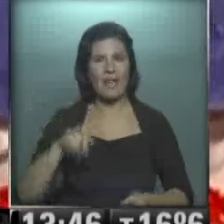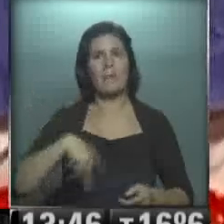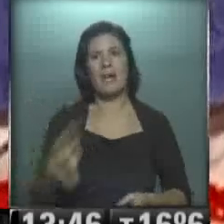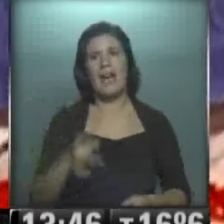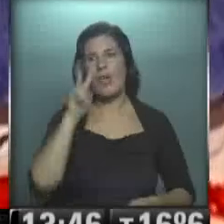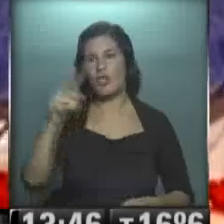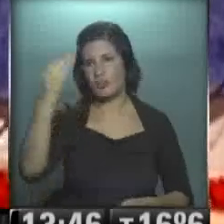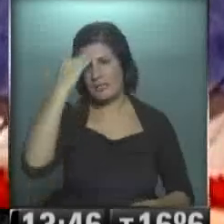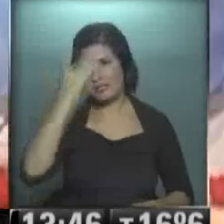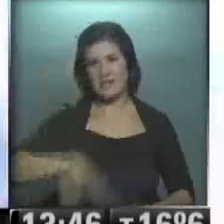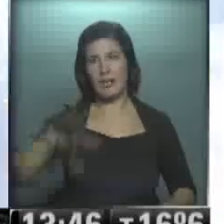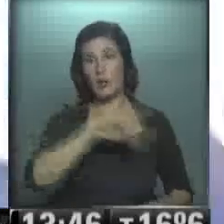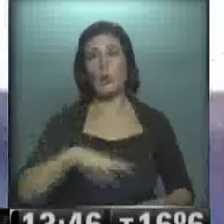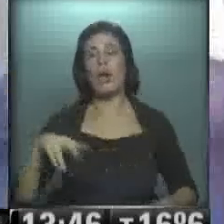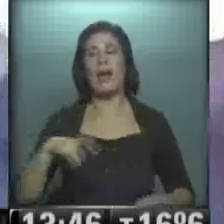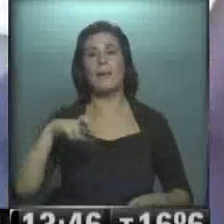2015 en Panamá.